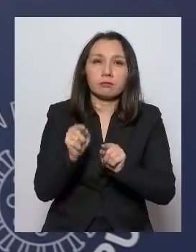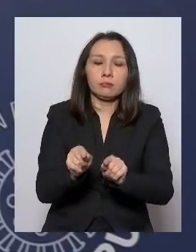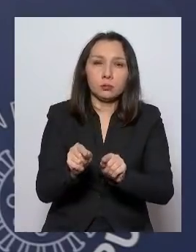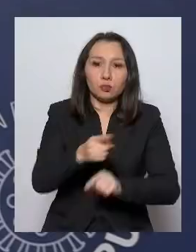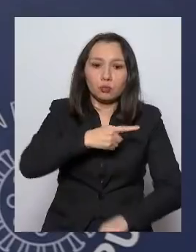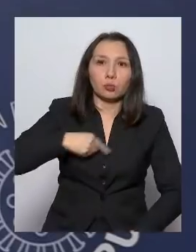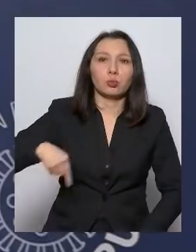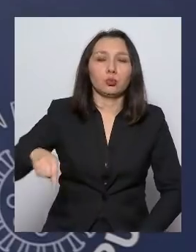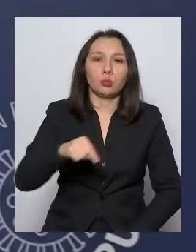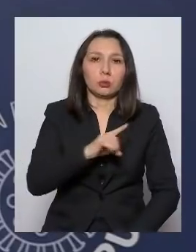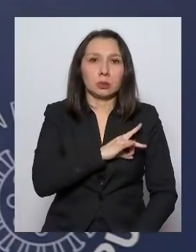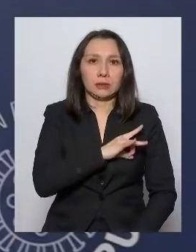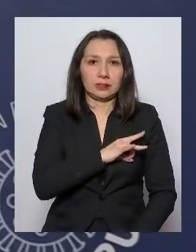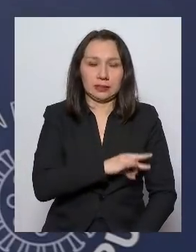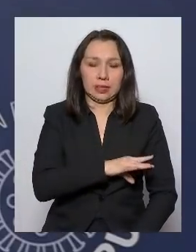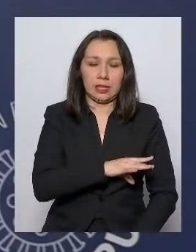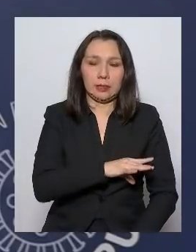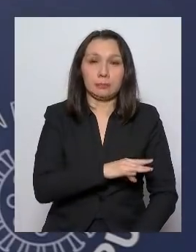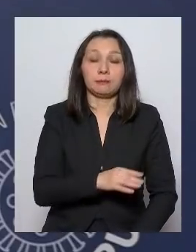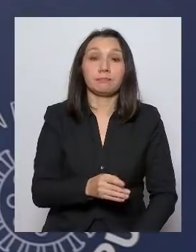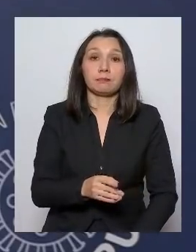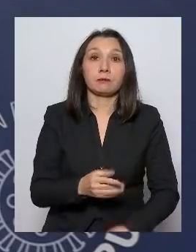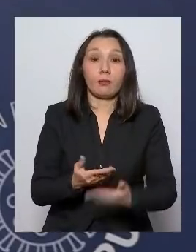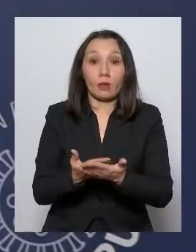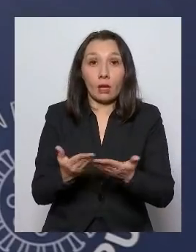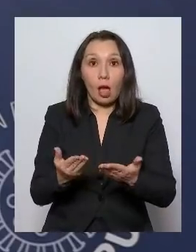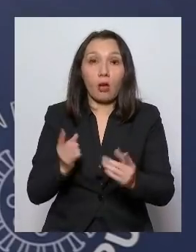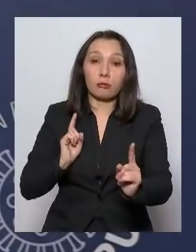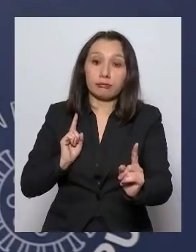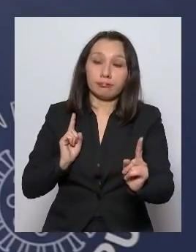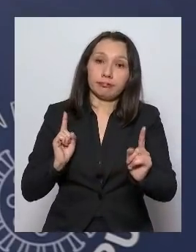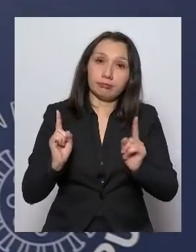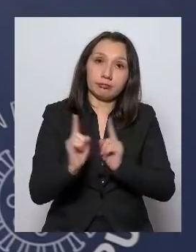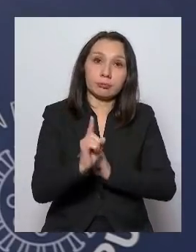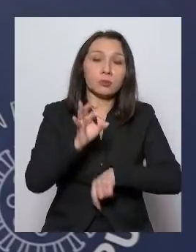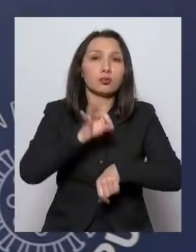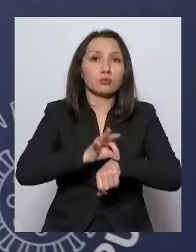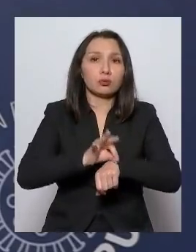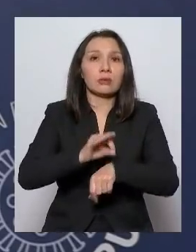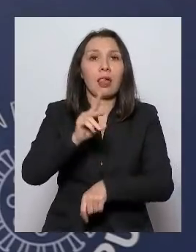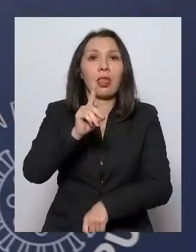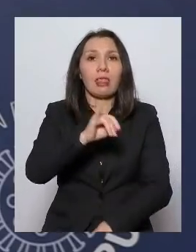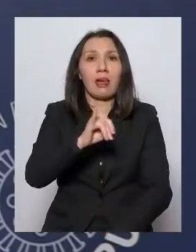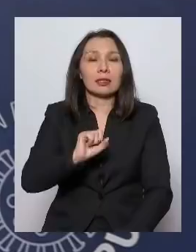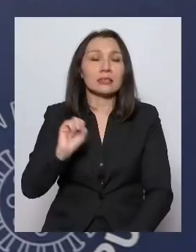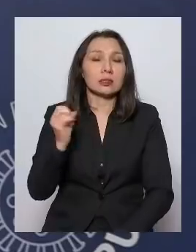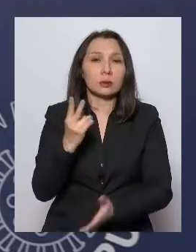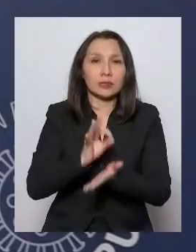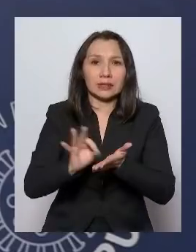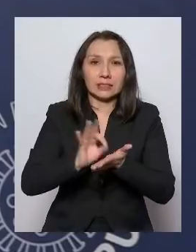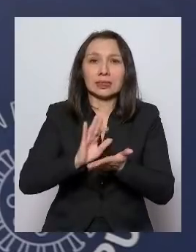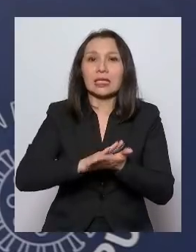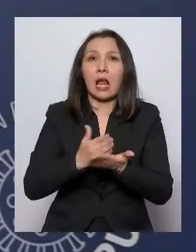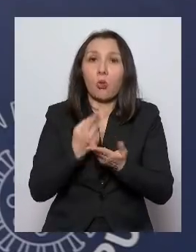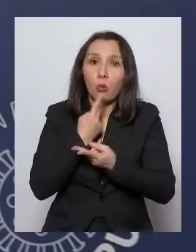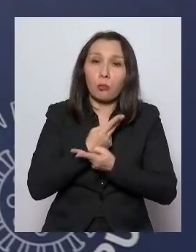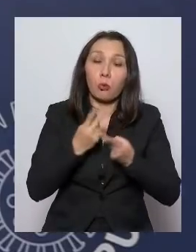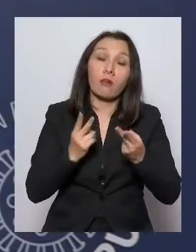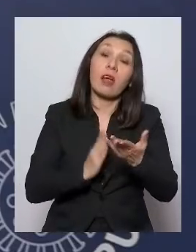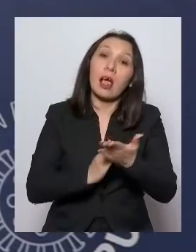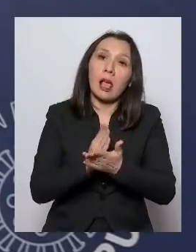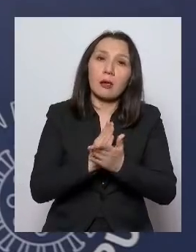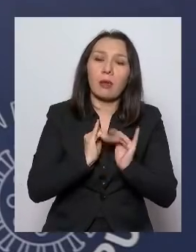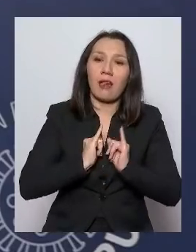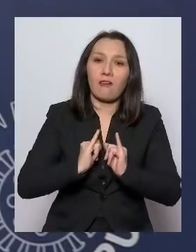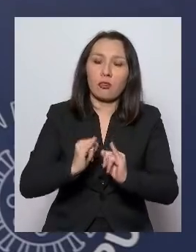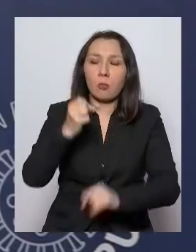de nosotros en Chile. Dejo con ustedes a la doctora Paula Daza, subsecretaria de Salud Pública, para que inicie la